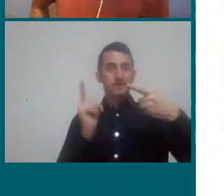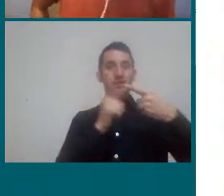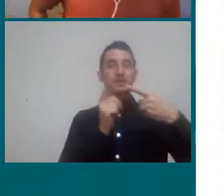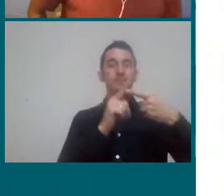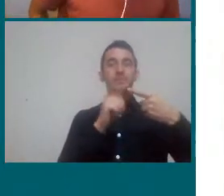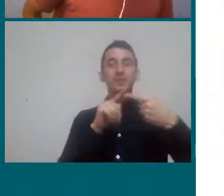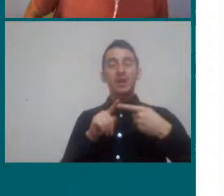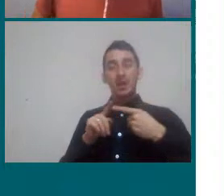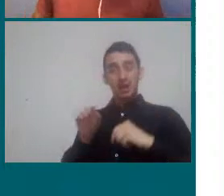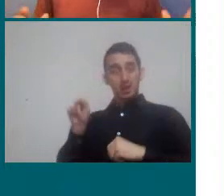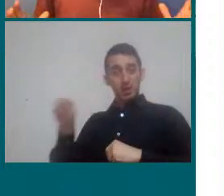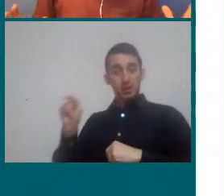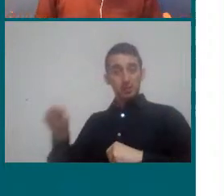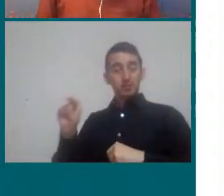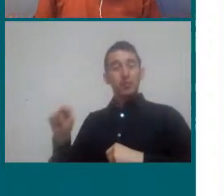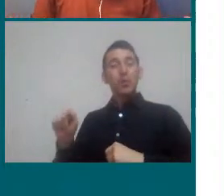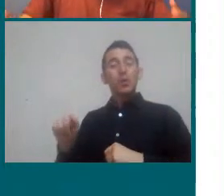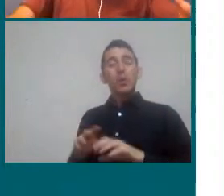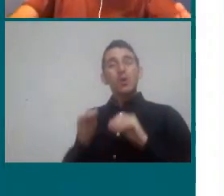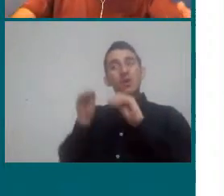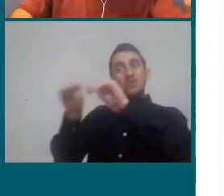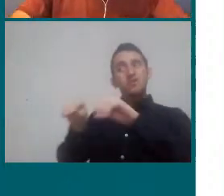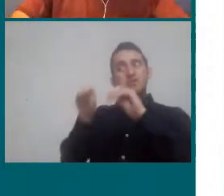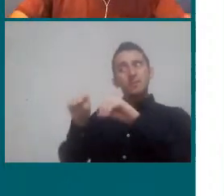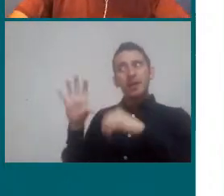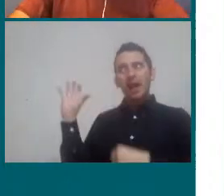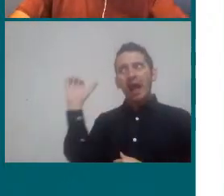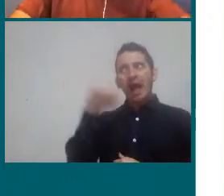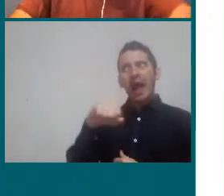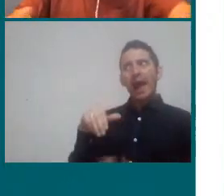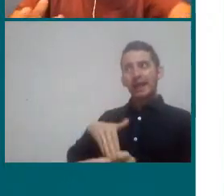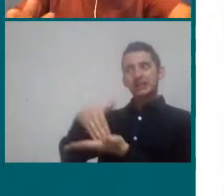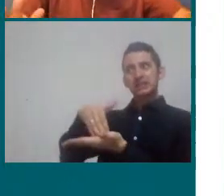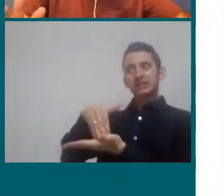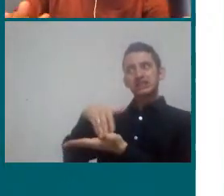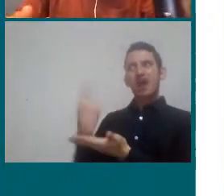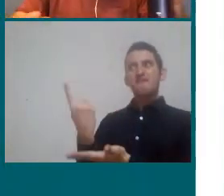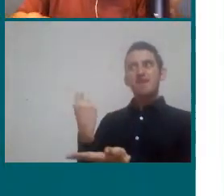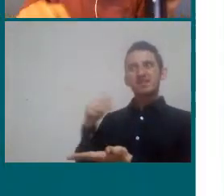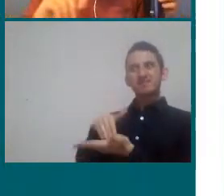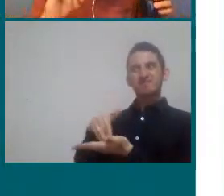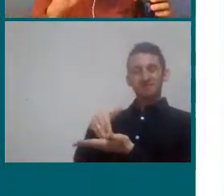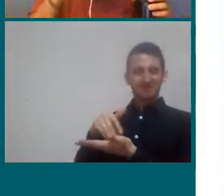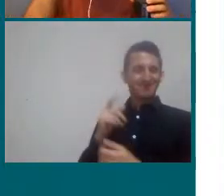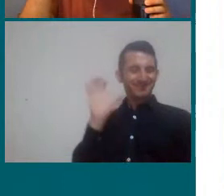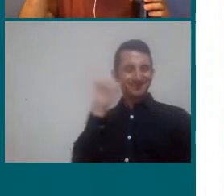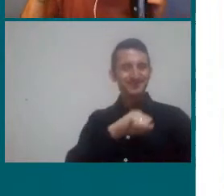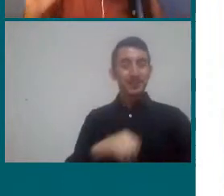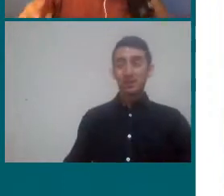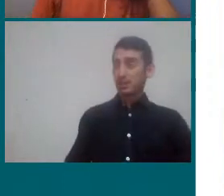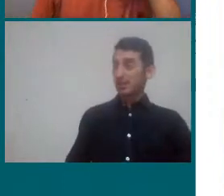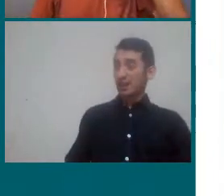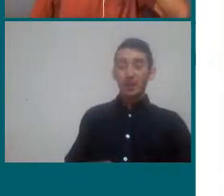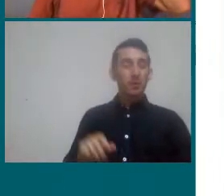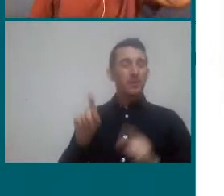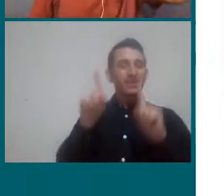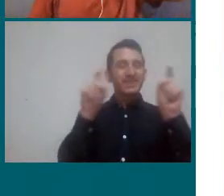permiten identificar el vacío. Fijaros qué bonito es esto, que es así, casi hasta romántico, ¿no? De qué es el vacío.